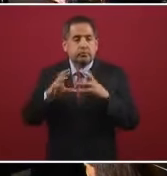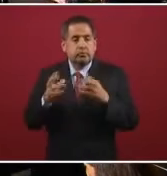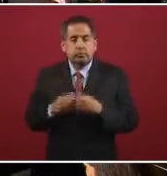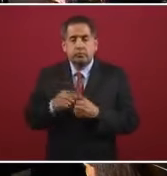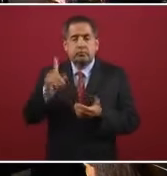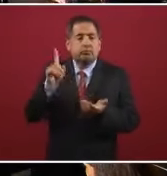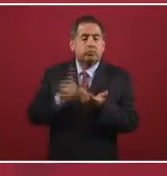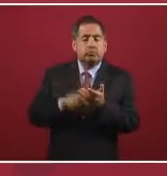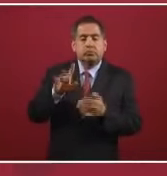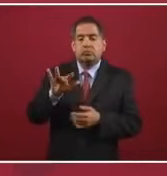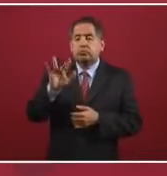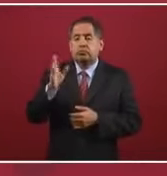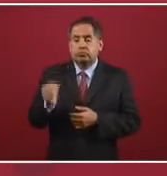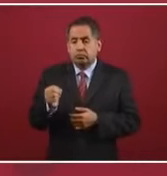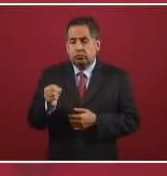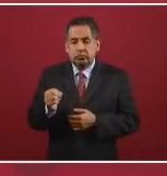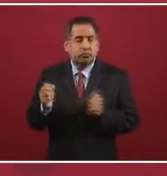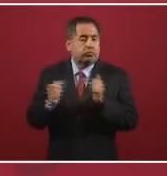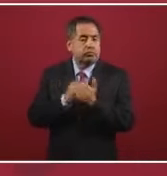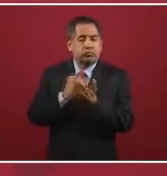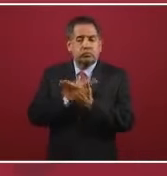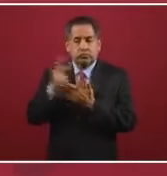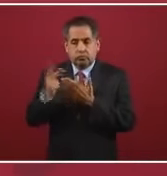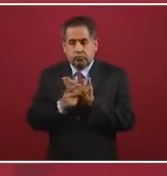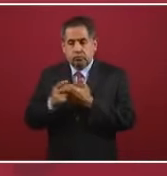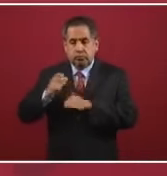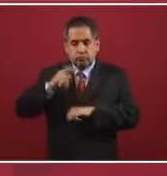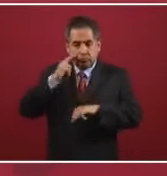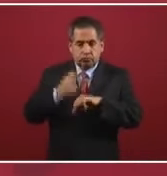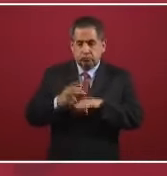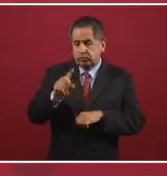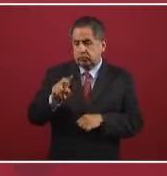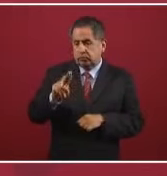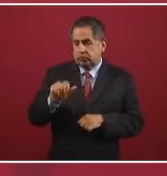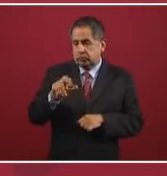1.059 a través del programa que encabeza Horacio Duarte.